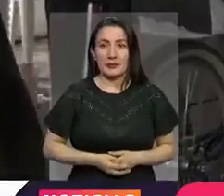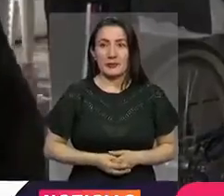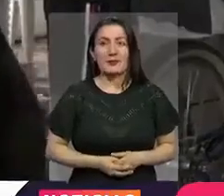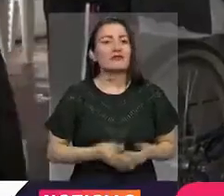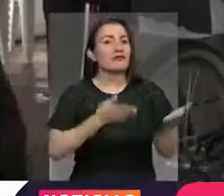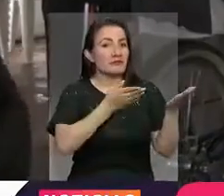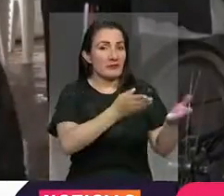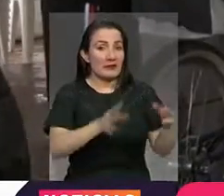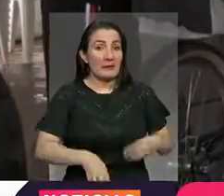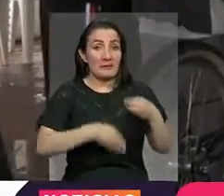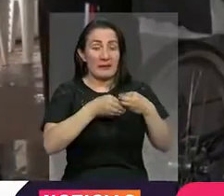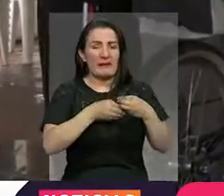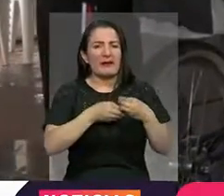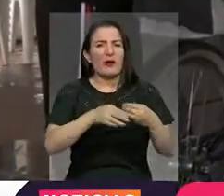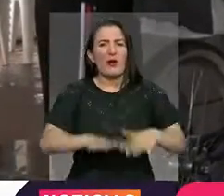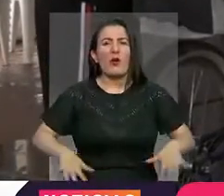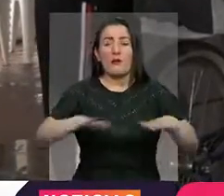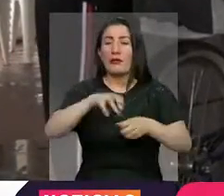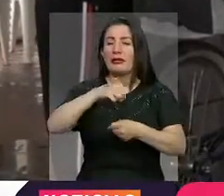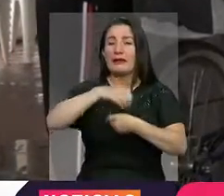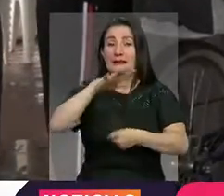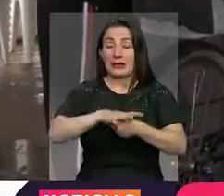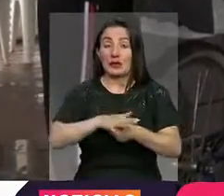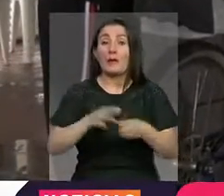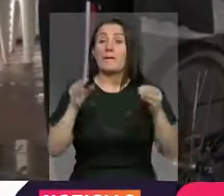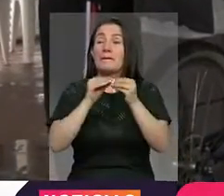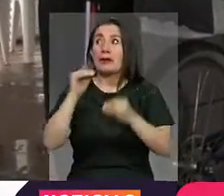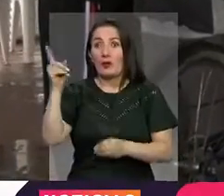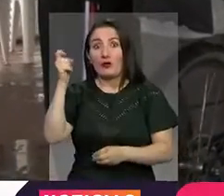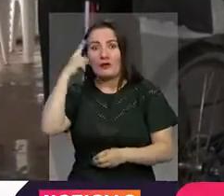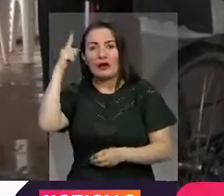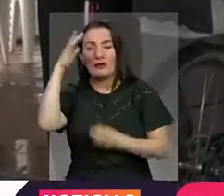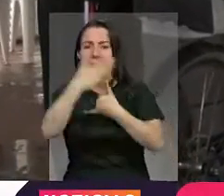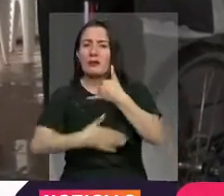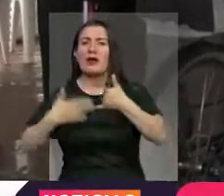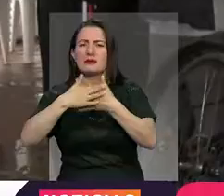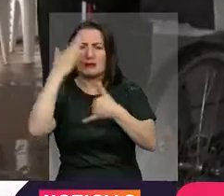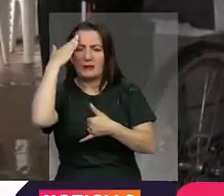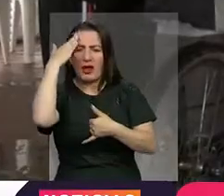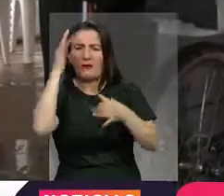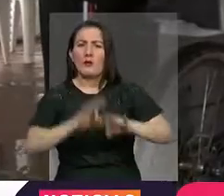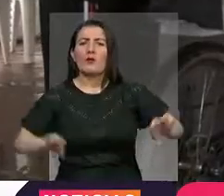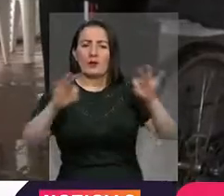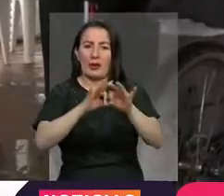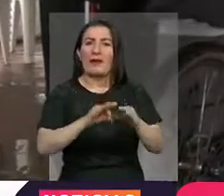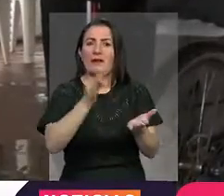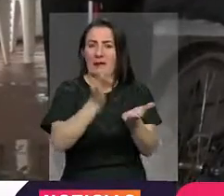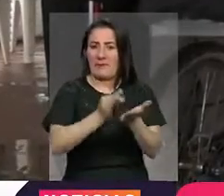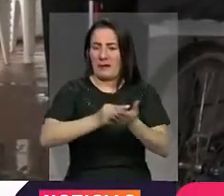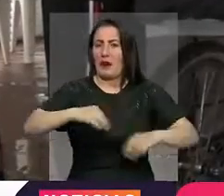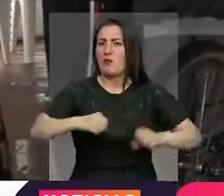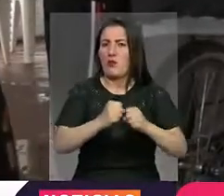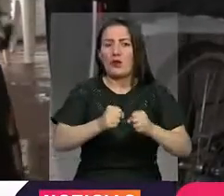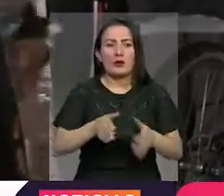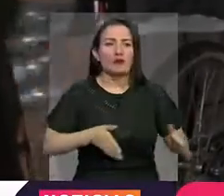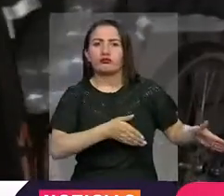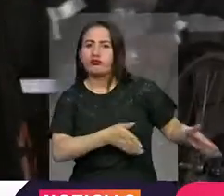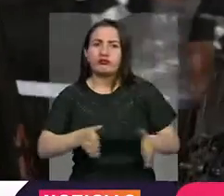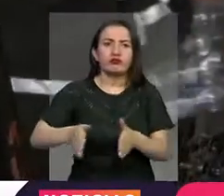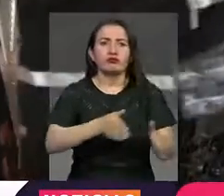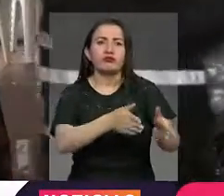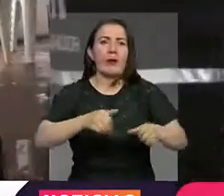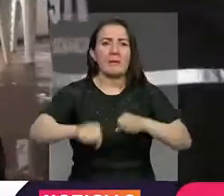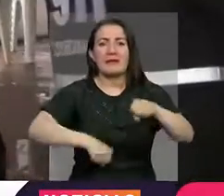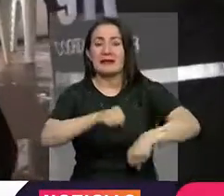Y eso en parte y en materia de lo que hace el distrito, pero es que también el gobierno nacional sabe la importancia que tiene la capital en la movilidad en bicicleta y